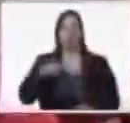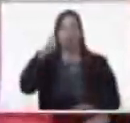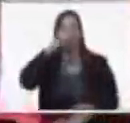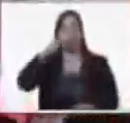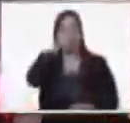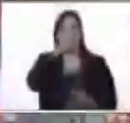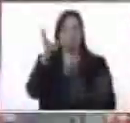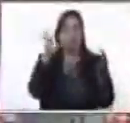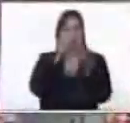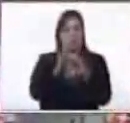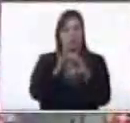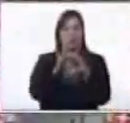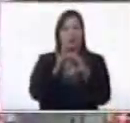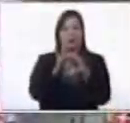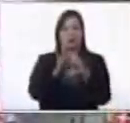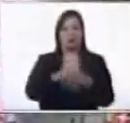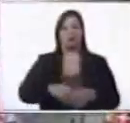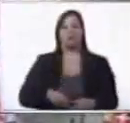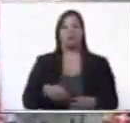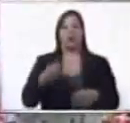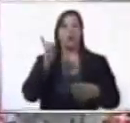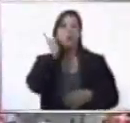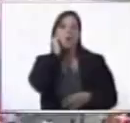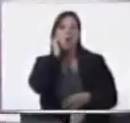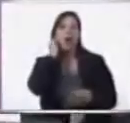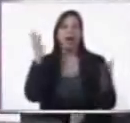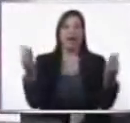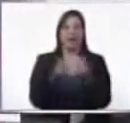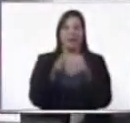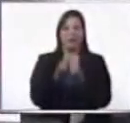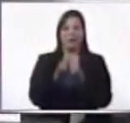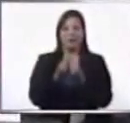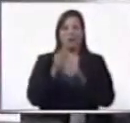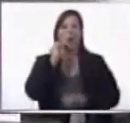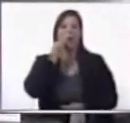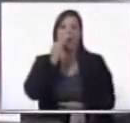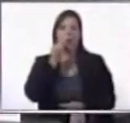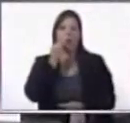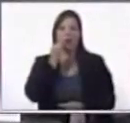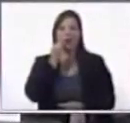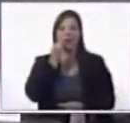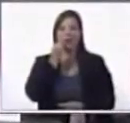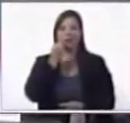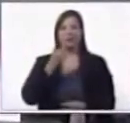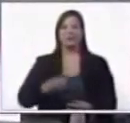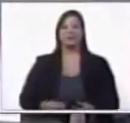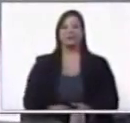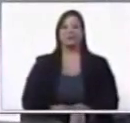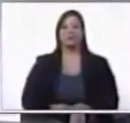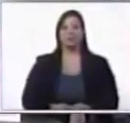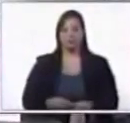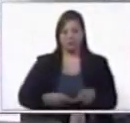pueblo, con las mujeres, con la juventud.